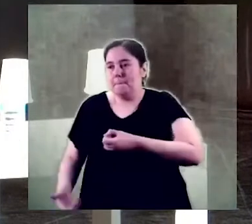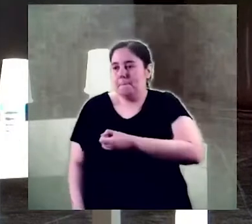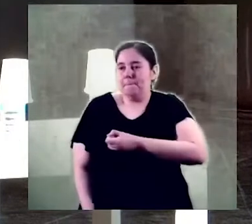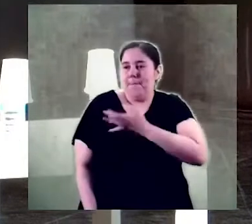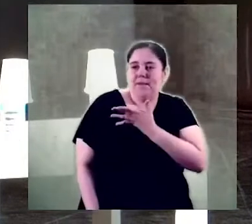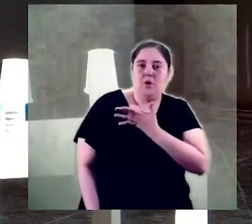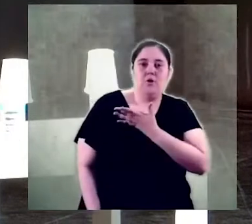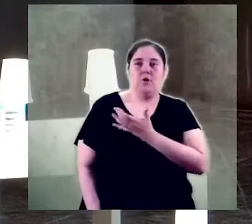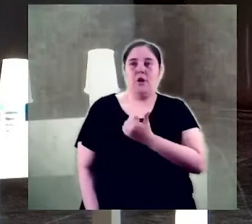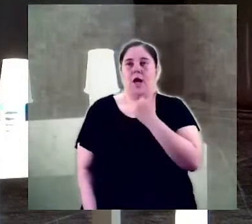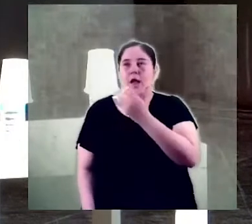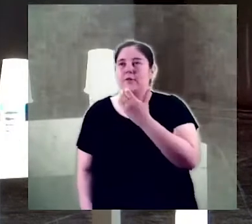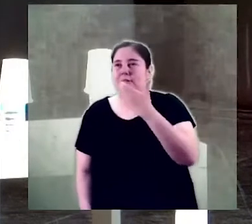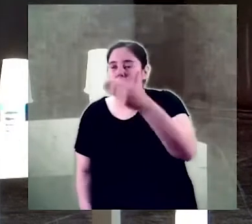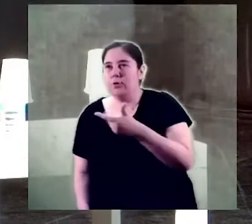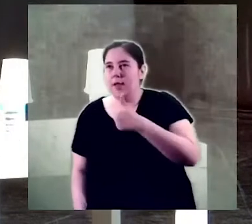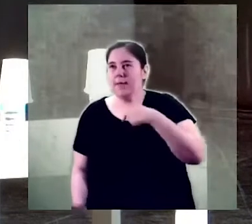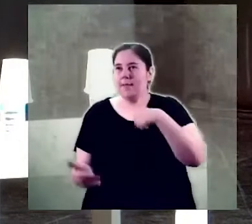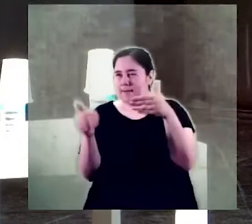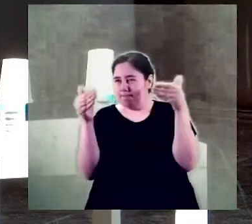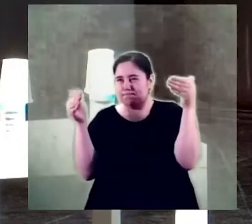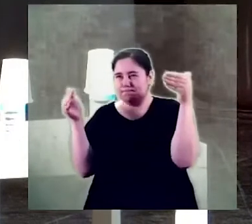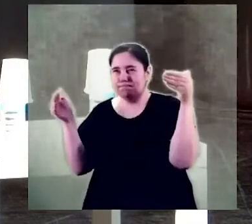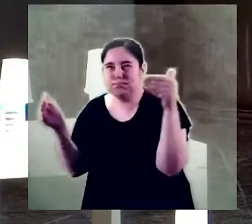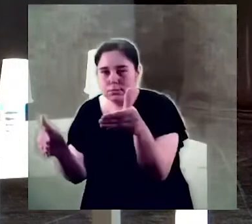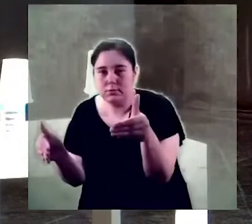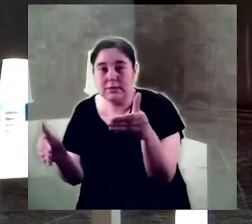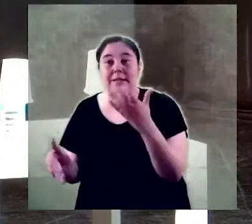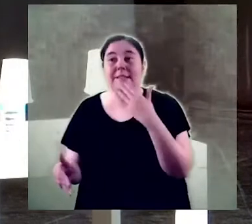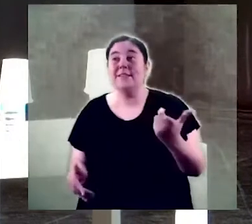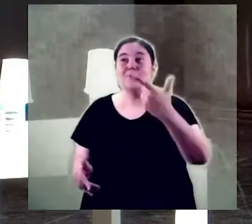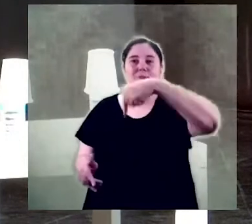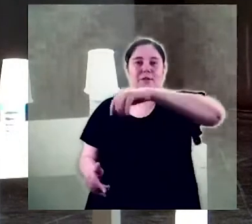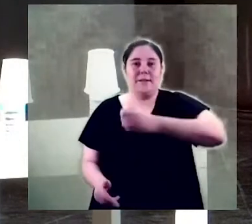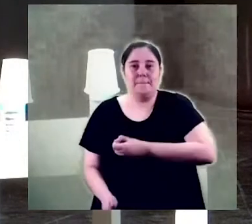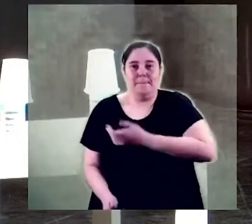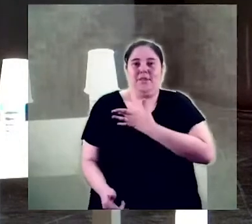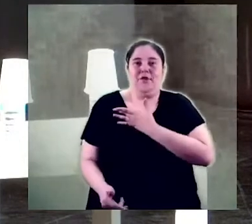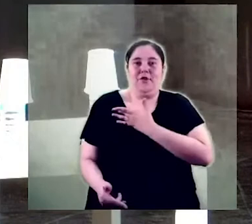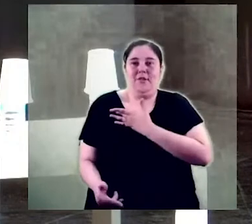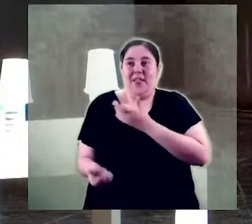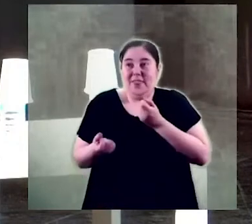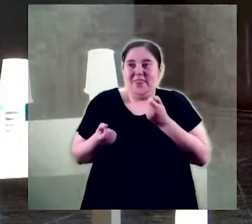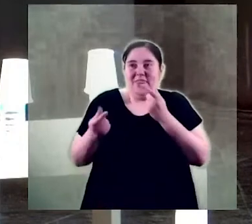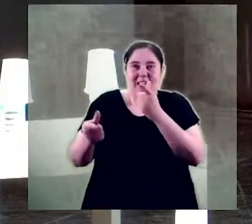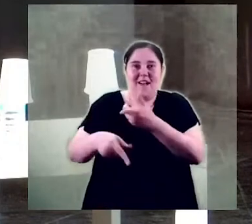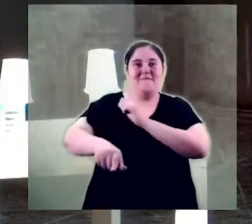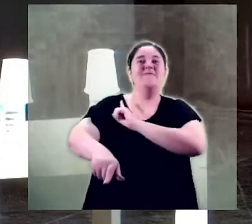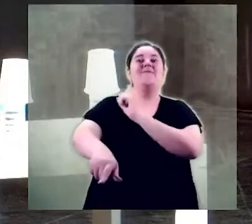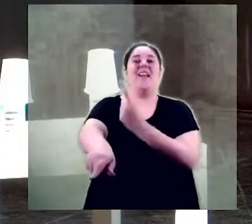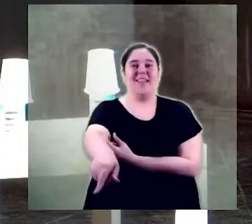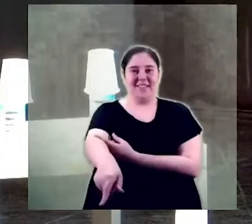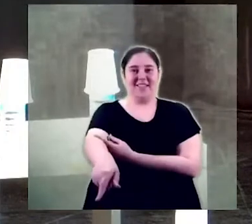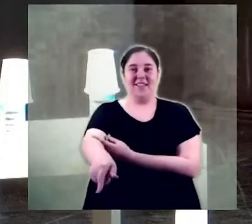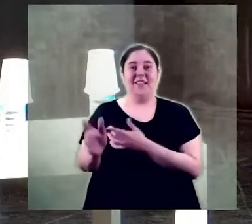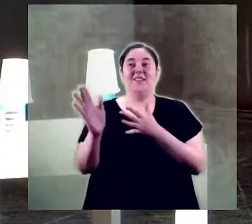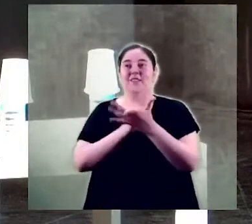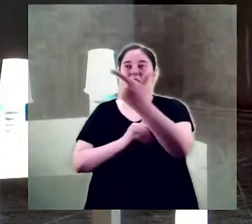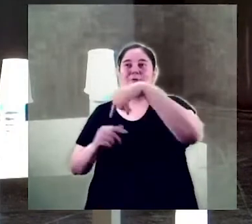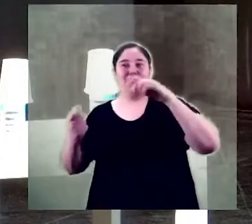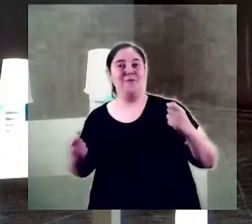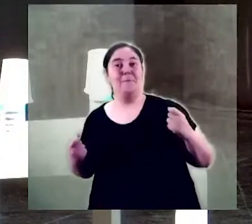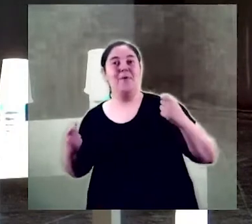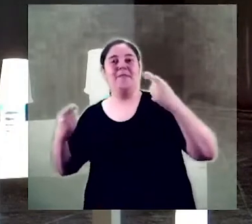cosas que sabemos importantes. Vuestra pasión os hace valientes y por eso podéis ser las